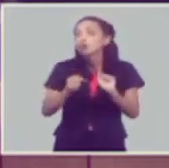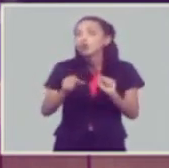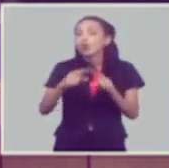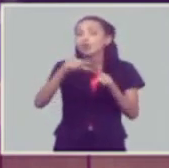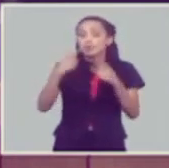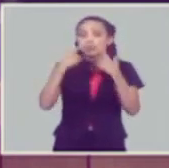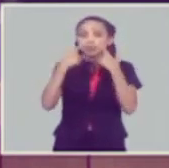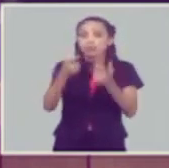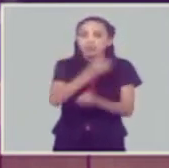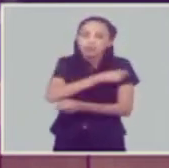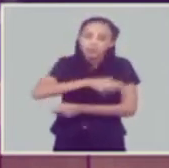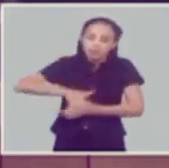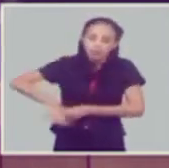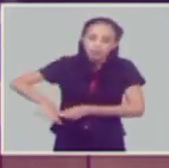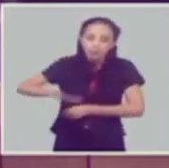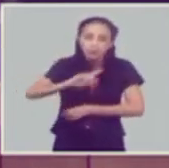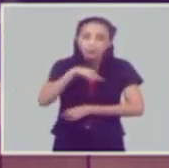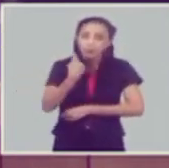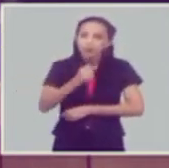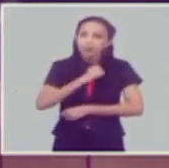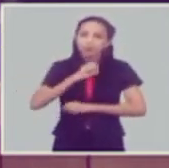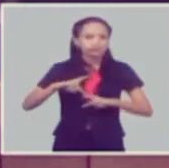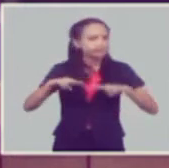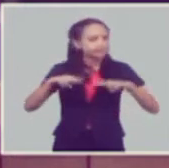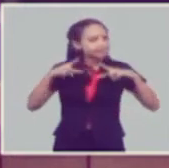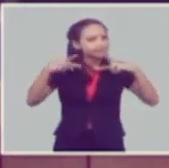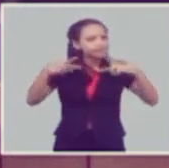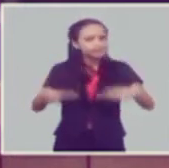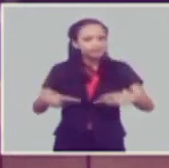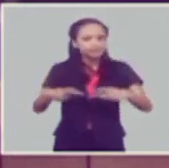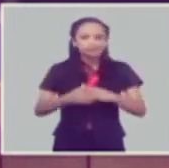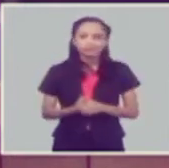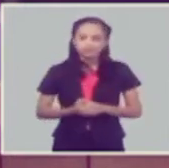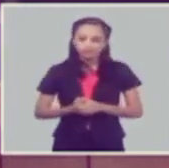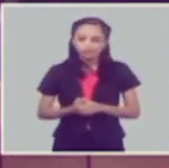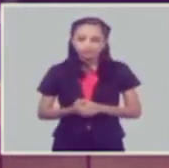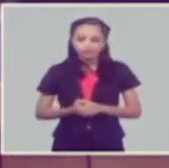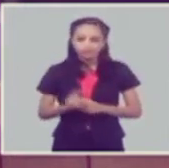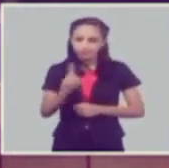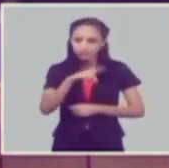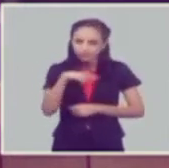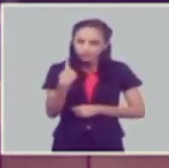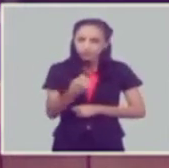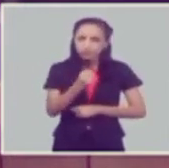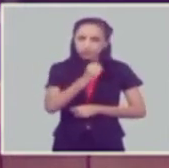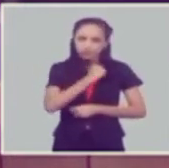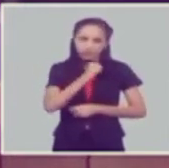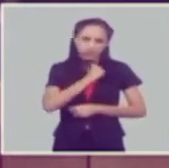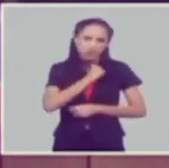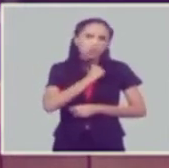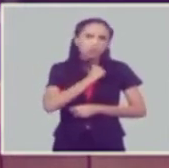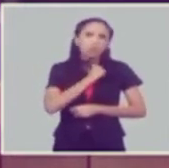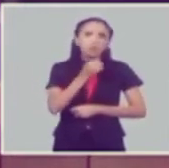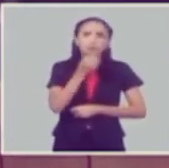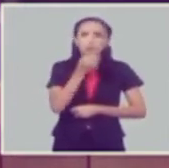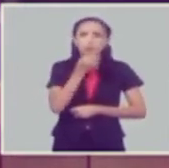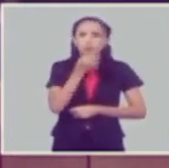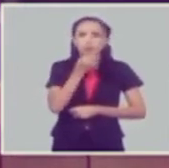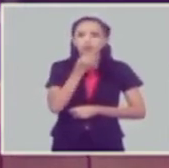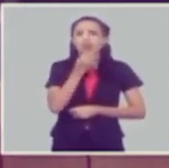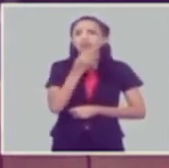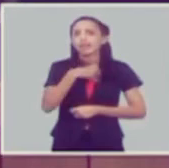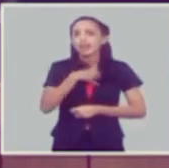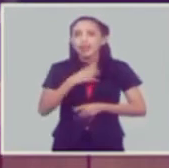población. Queremos ratificar la invariable voluntad de perseverar en el propósito de poder contar con las normas